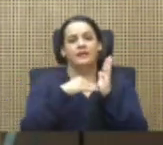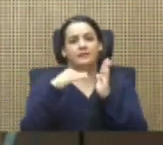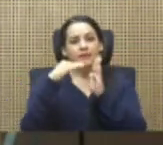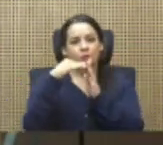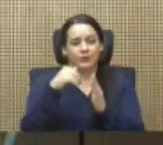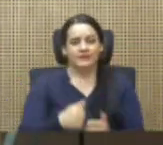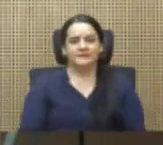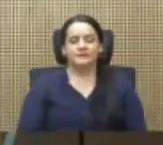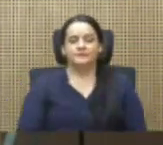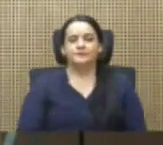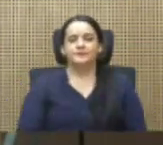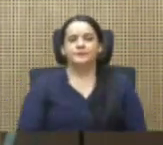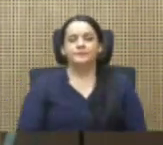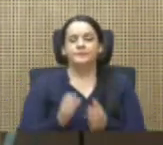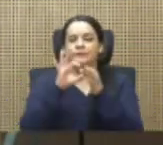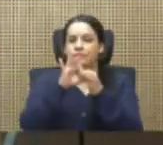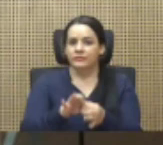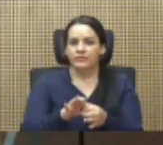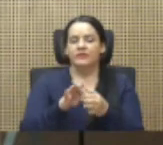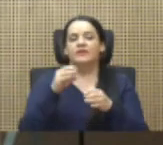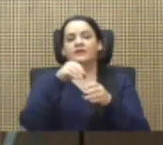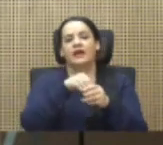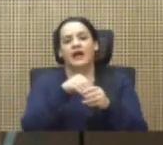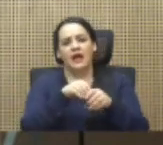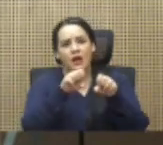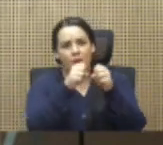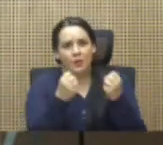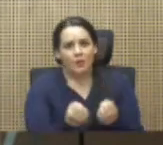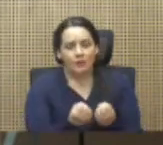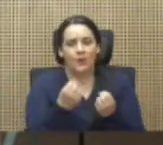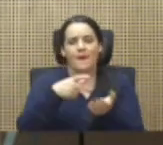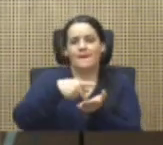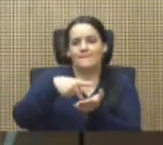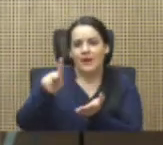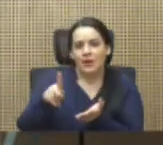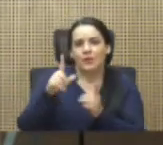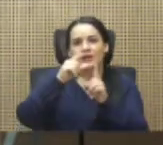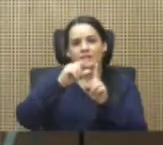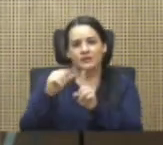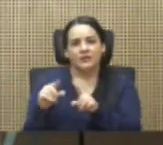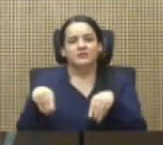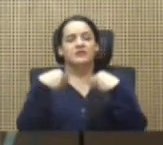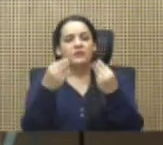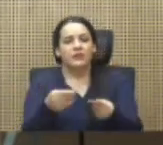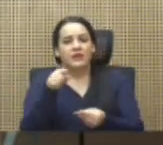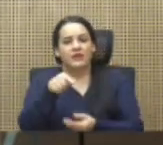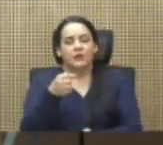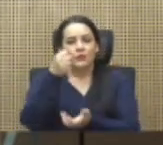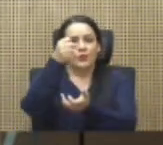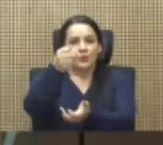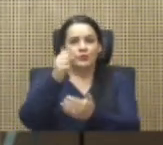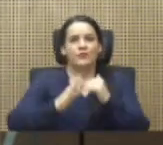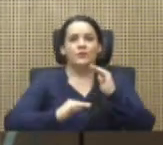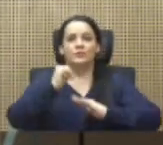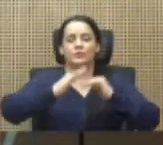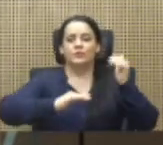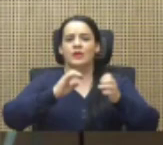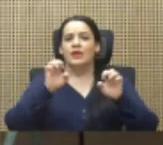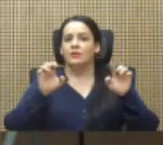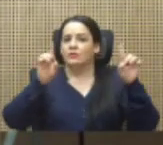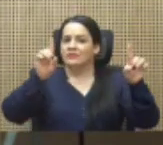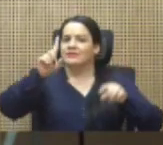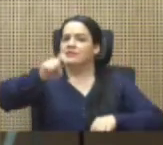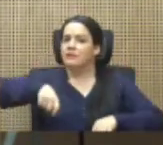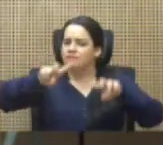millones. Sobre el ahorro en pago de alquileres y la reasignación de esos recursos a infraestructura educativa, habrá que revisar el